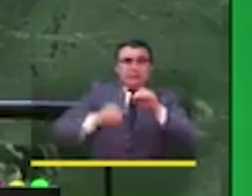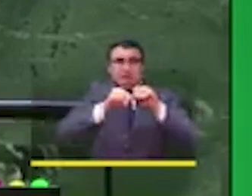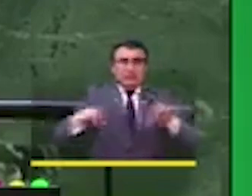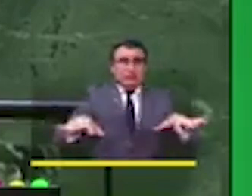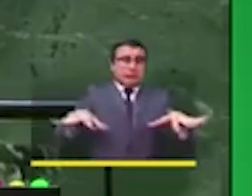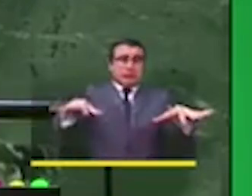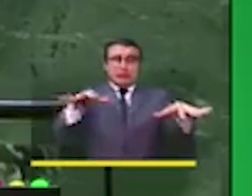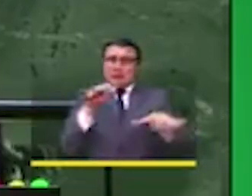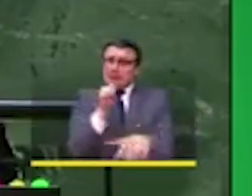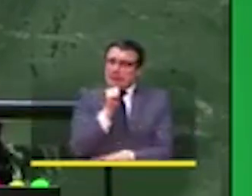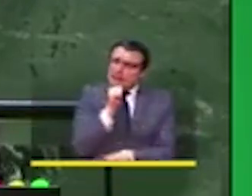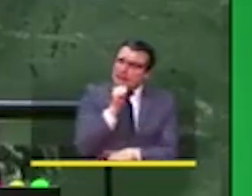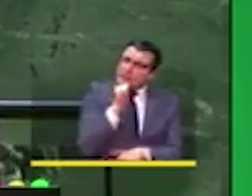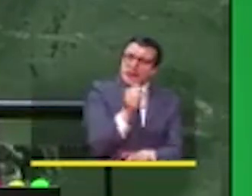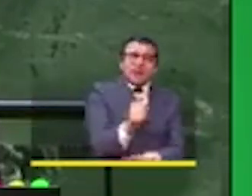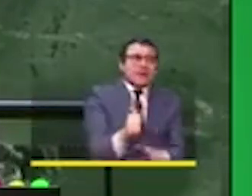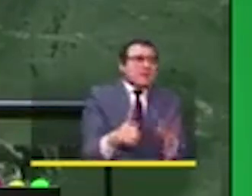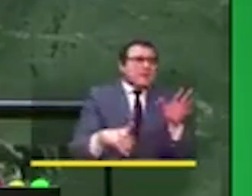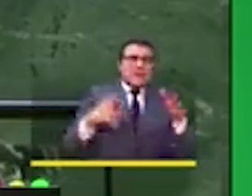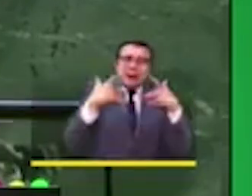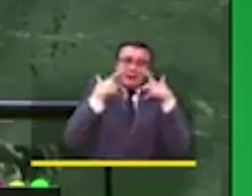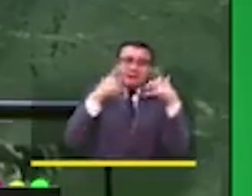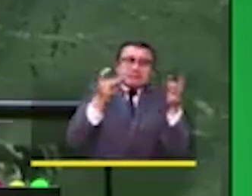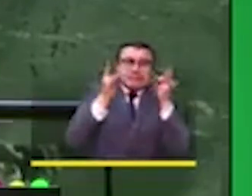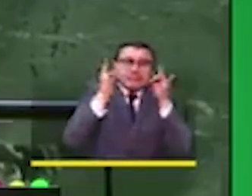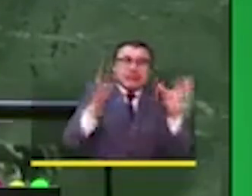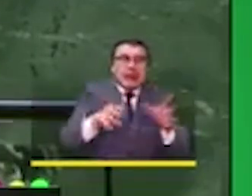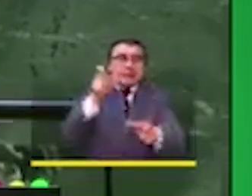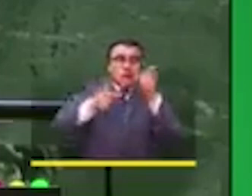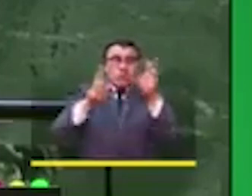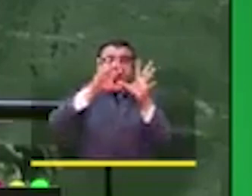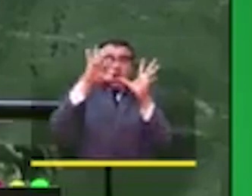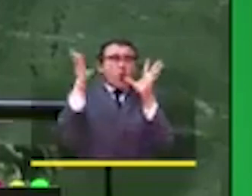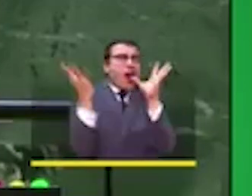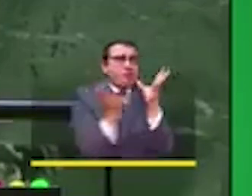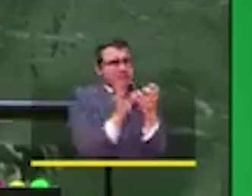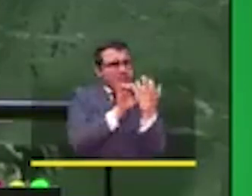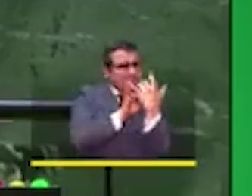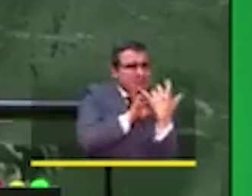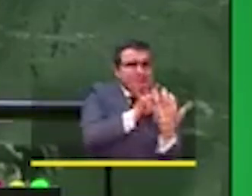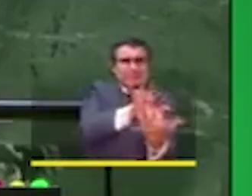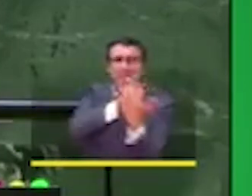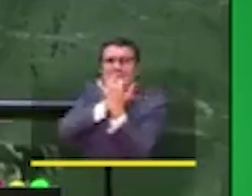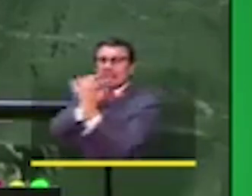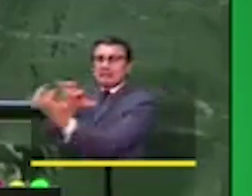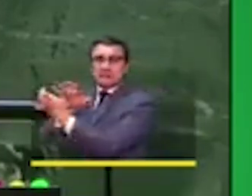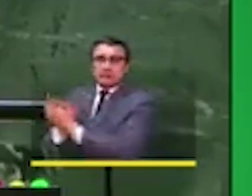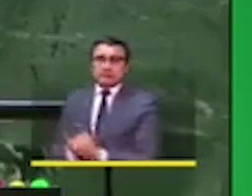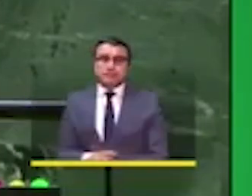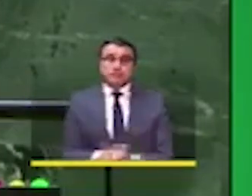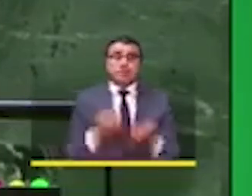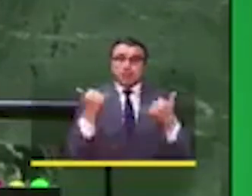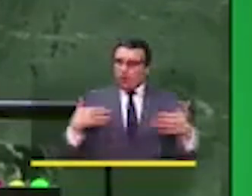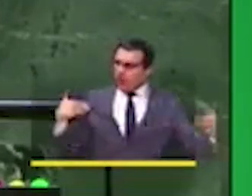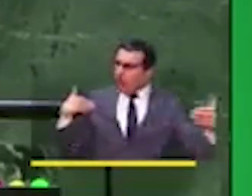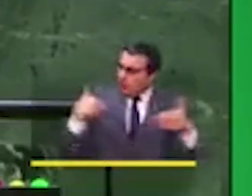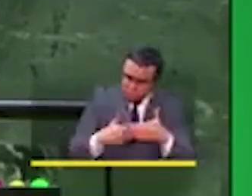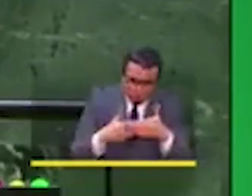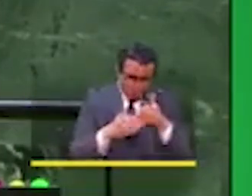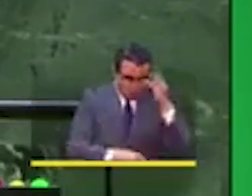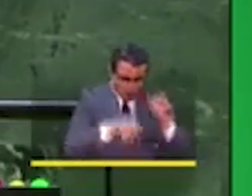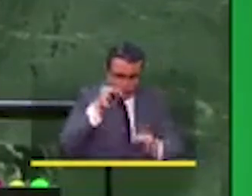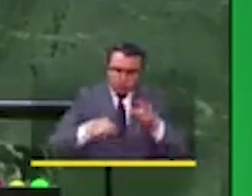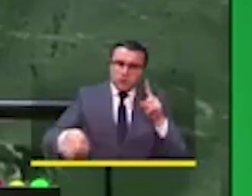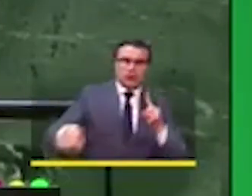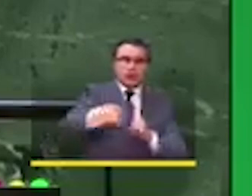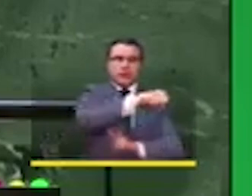todas, condenar a la humanidad a la guerra. Por eso hoy el balance de la justicia social en